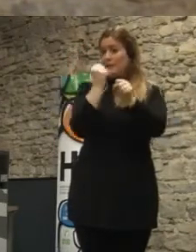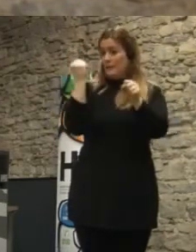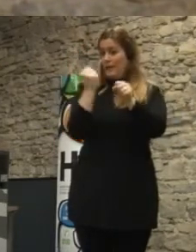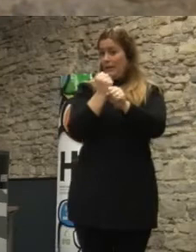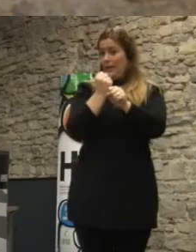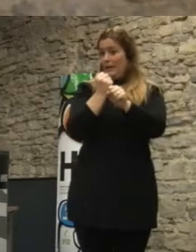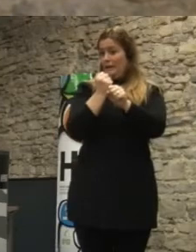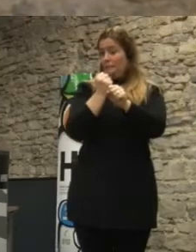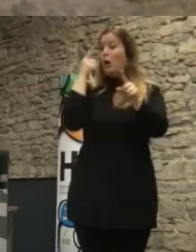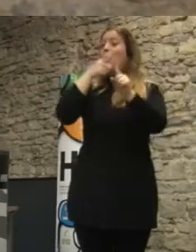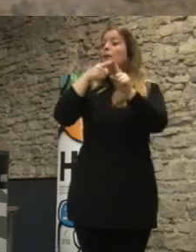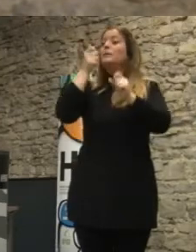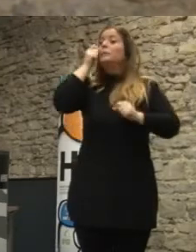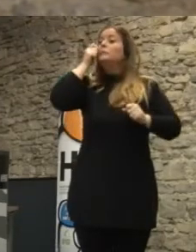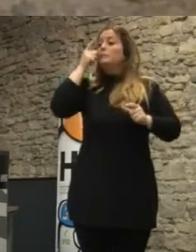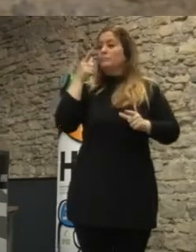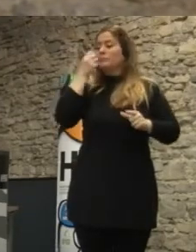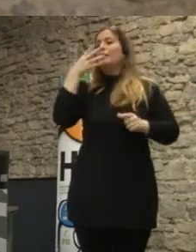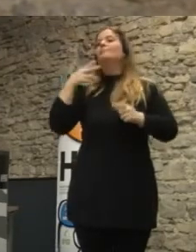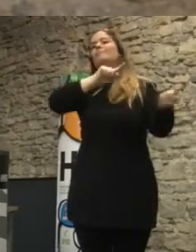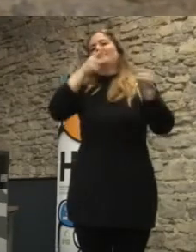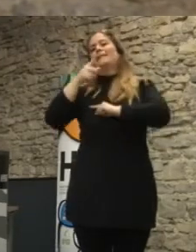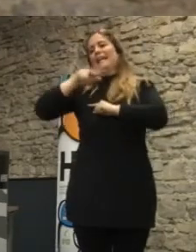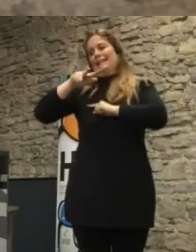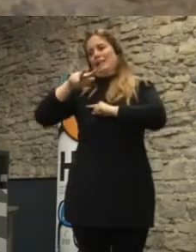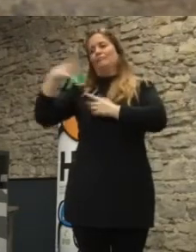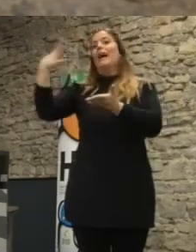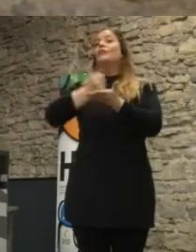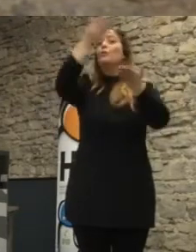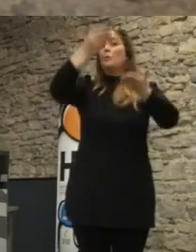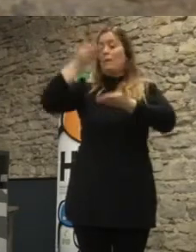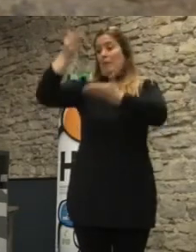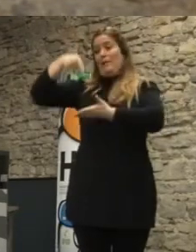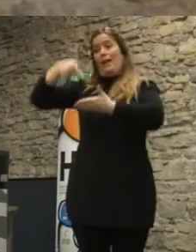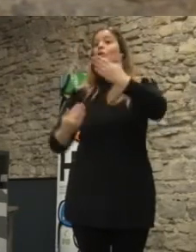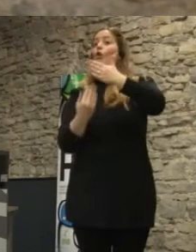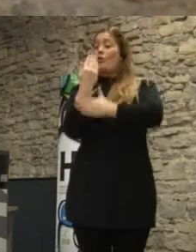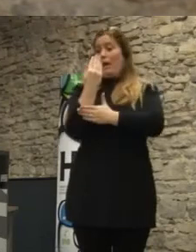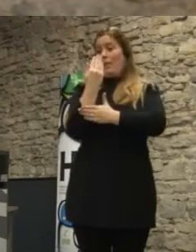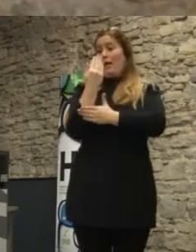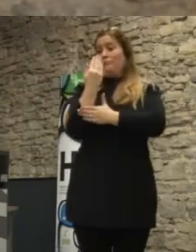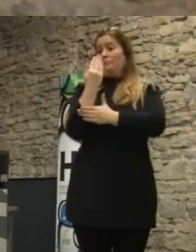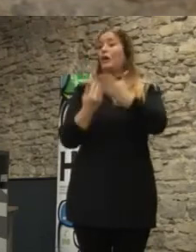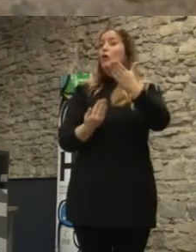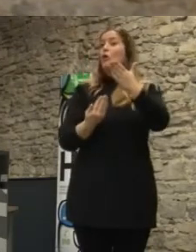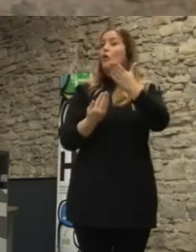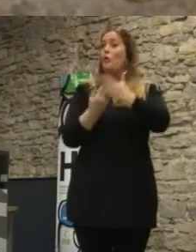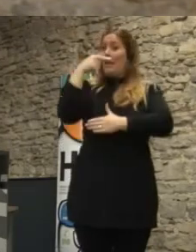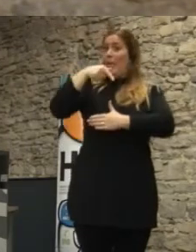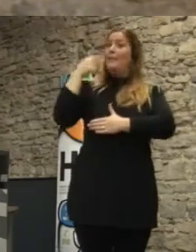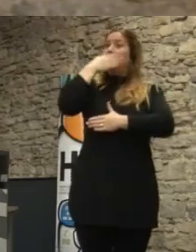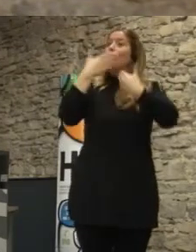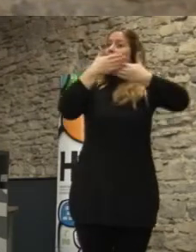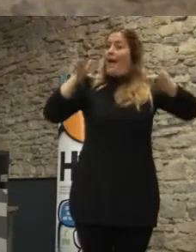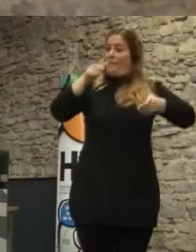Bueno, daros la bienvenida a esta sesión de una sesión más de la Escuela Abierta